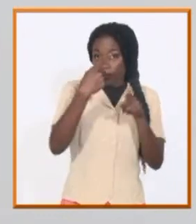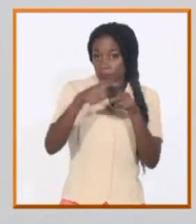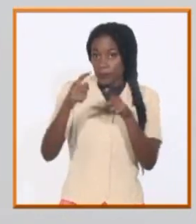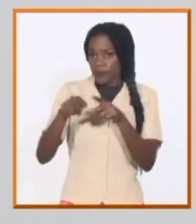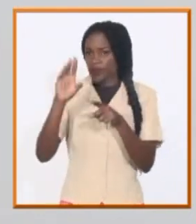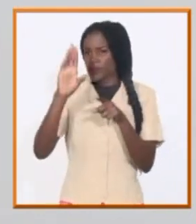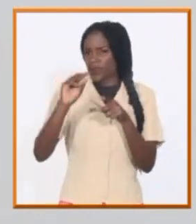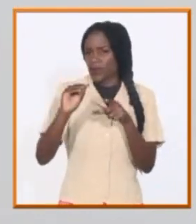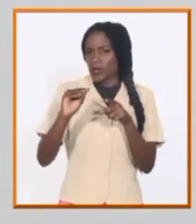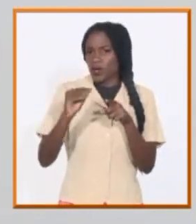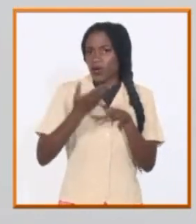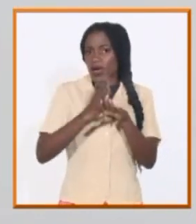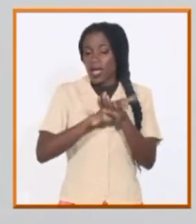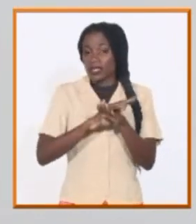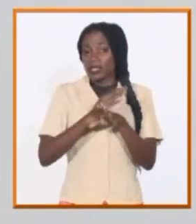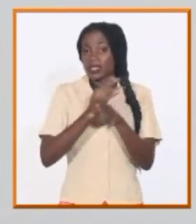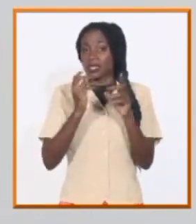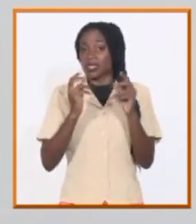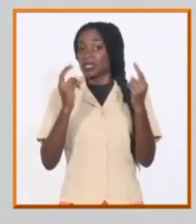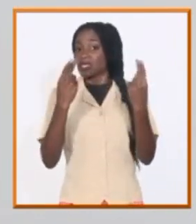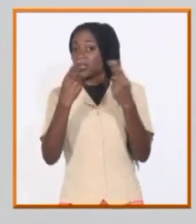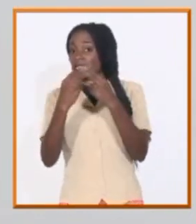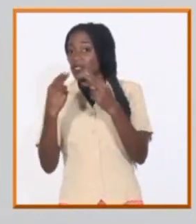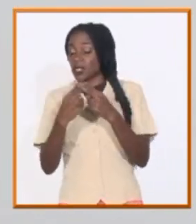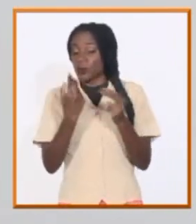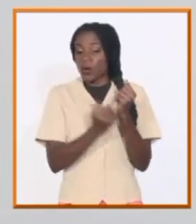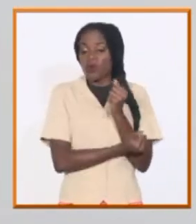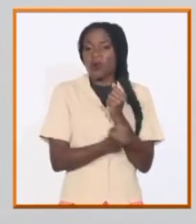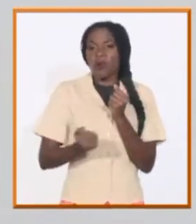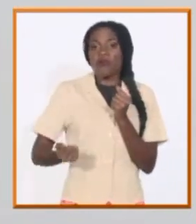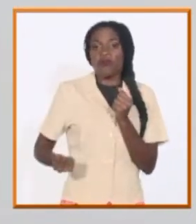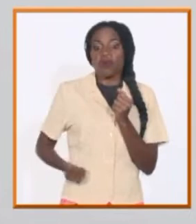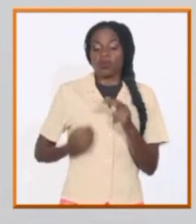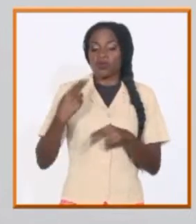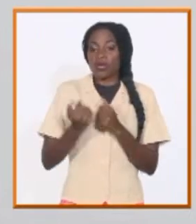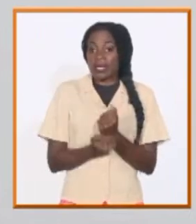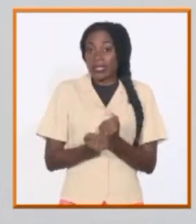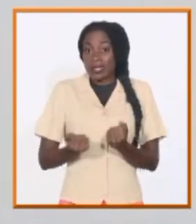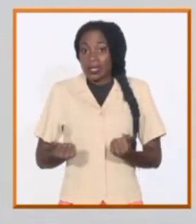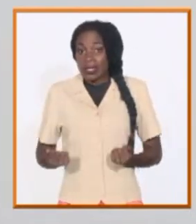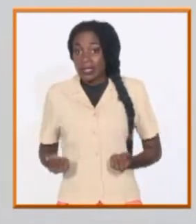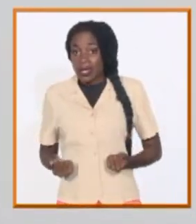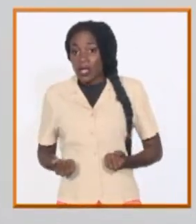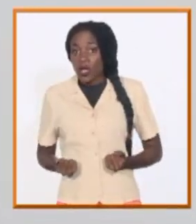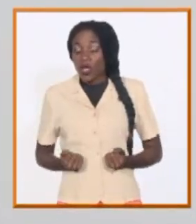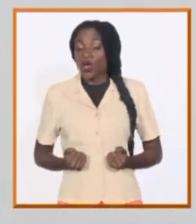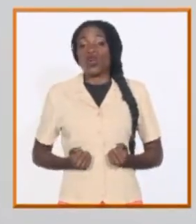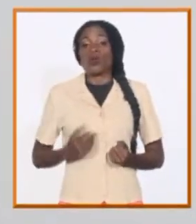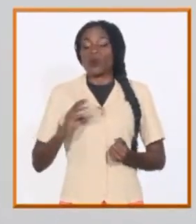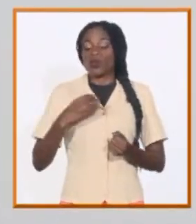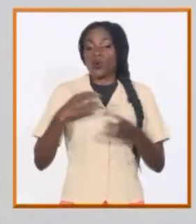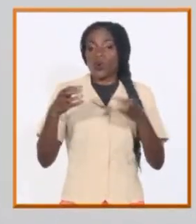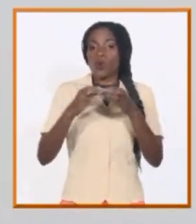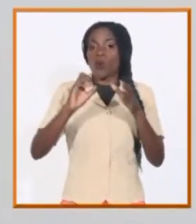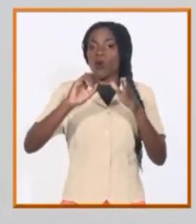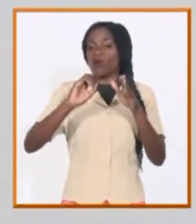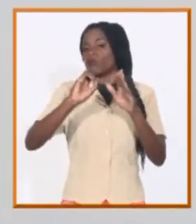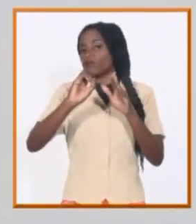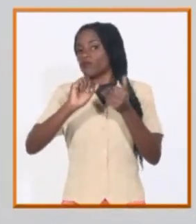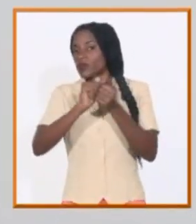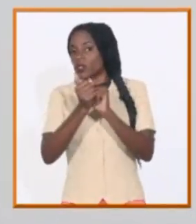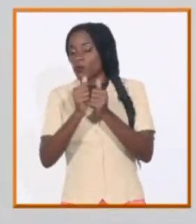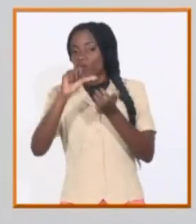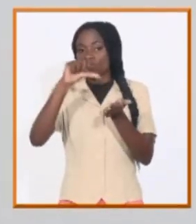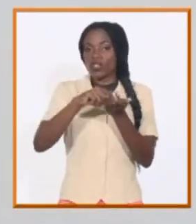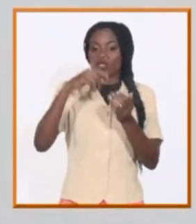Hablábamos antes de los Juegos, el esfuerzo extraordinario que tuvieron que hacer las autoridades deportivas, los centros